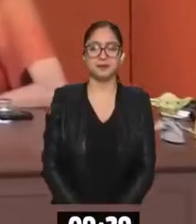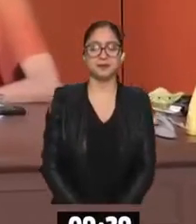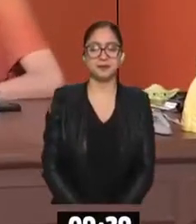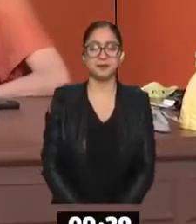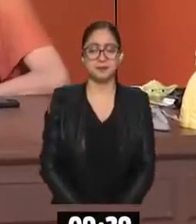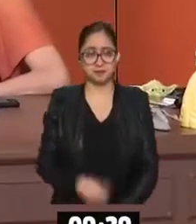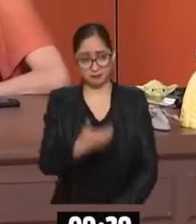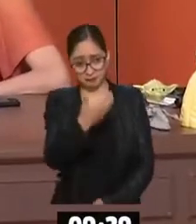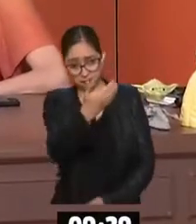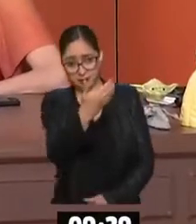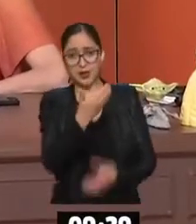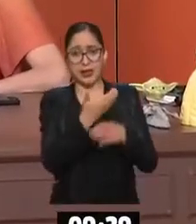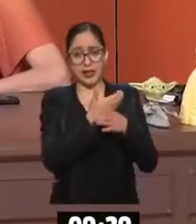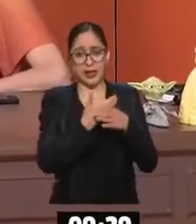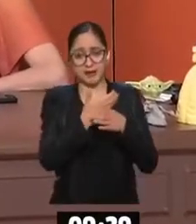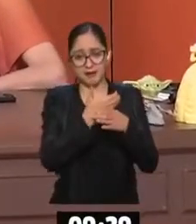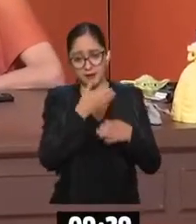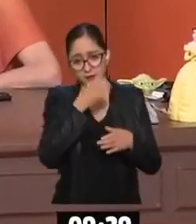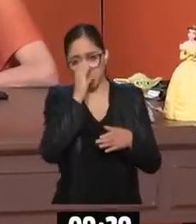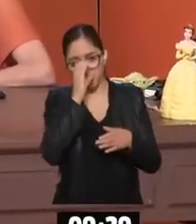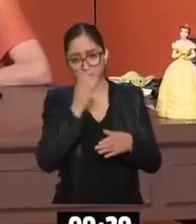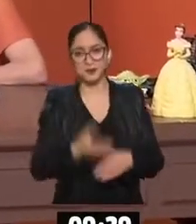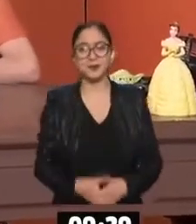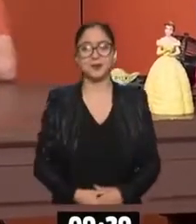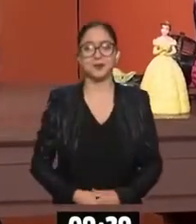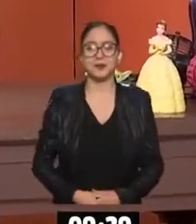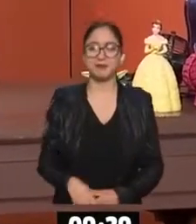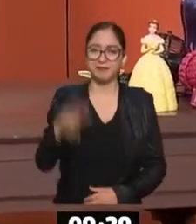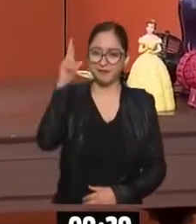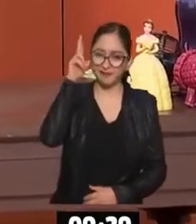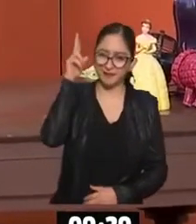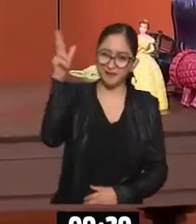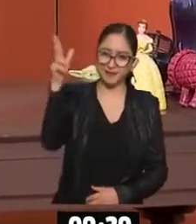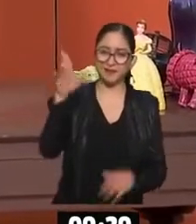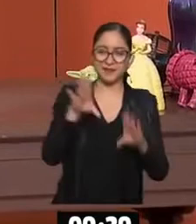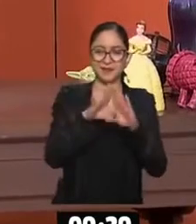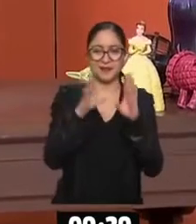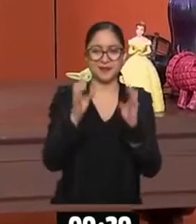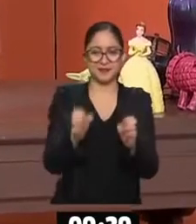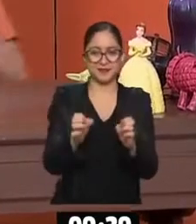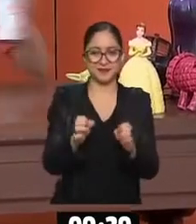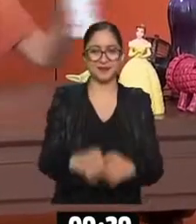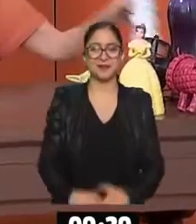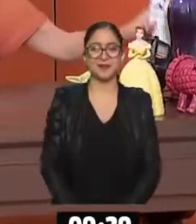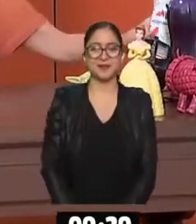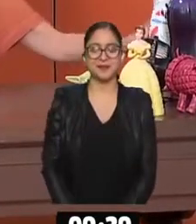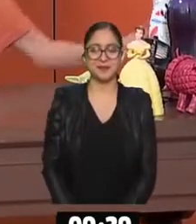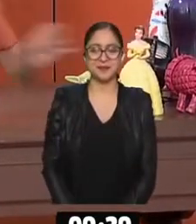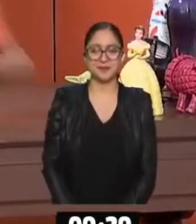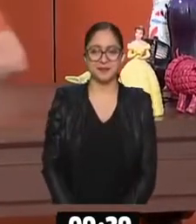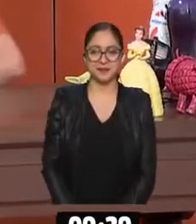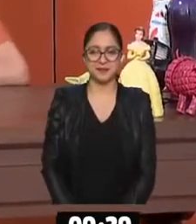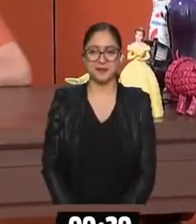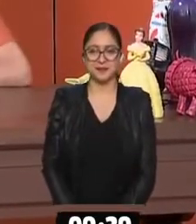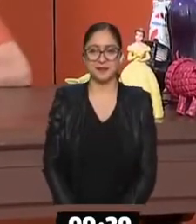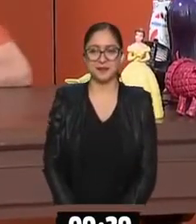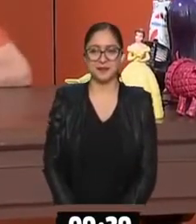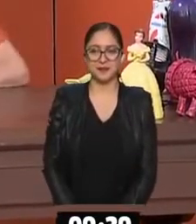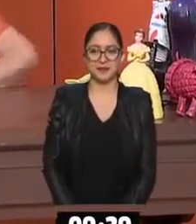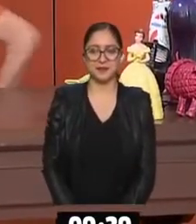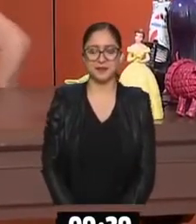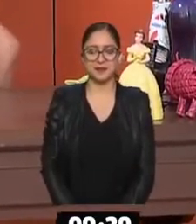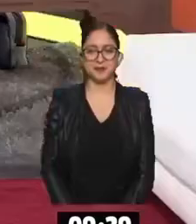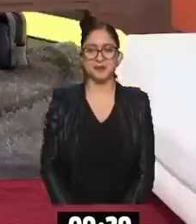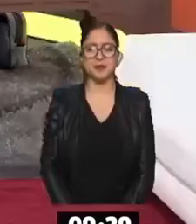Un cafecito a su salud, jefa. Hola, ¿cómo están? ¿Cómo estás, querido Charro? ¿Cómo van? Todo bien, Muy gracias, bien. Salmón.